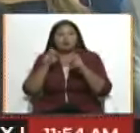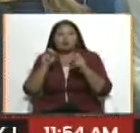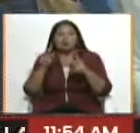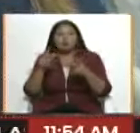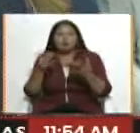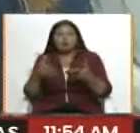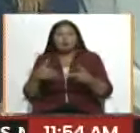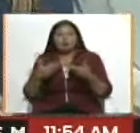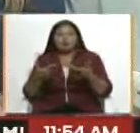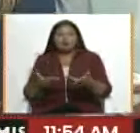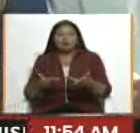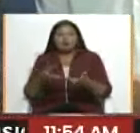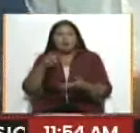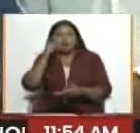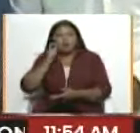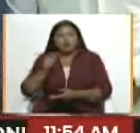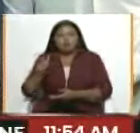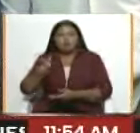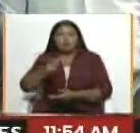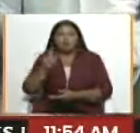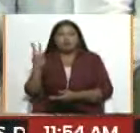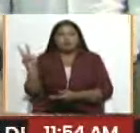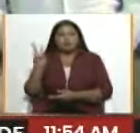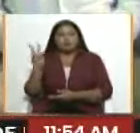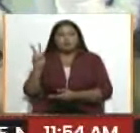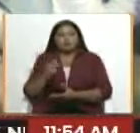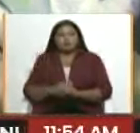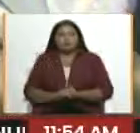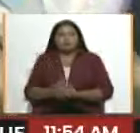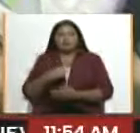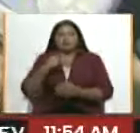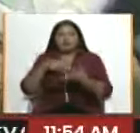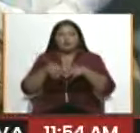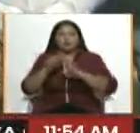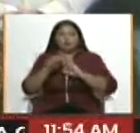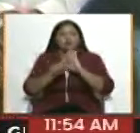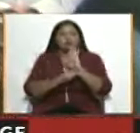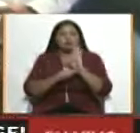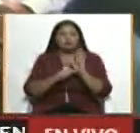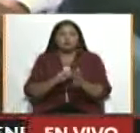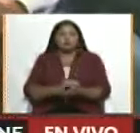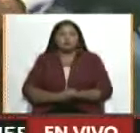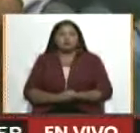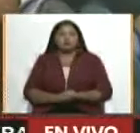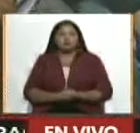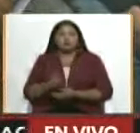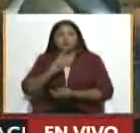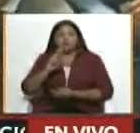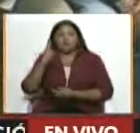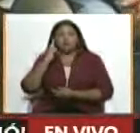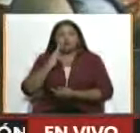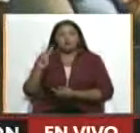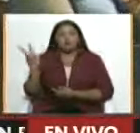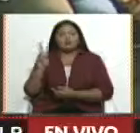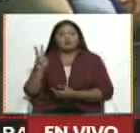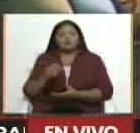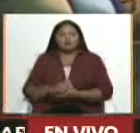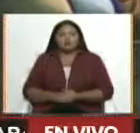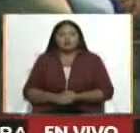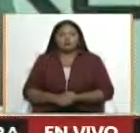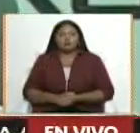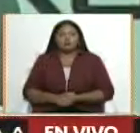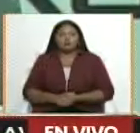oportunidad que le da el pueblo de Venezuela a través de la Constitución de la República Bolivariana de Venezuela. Por